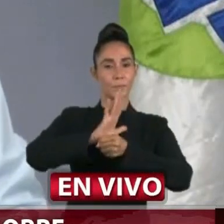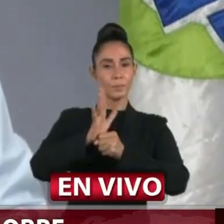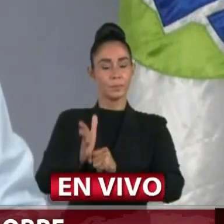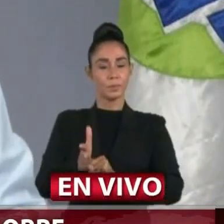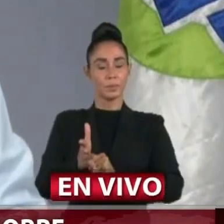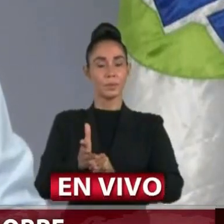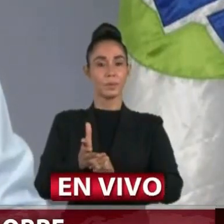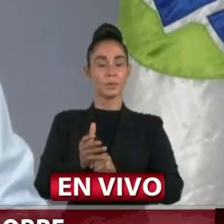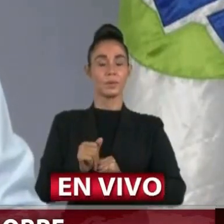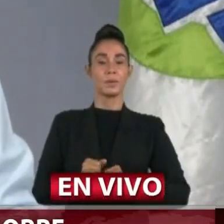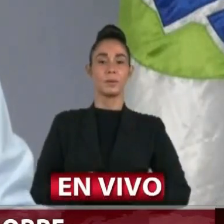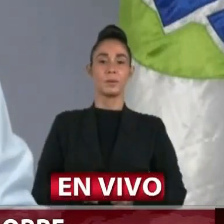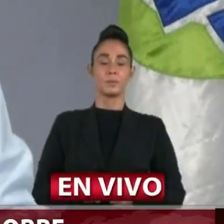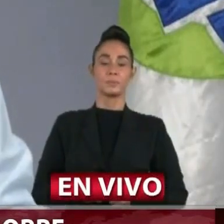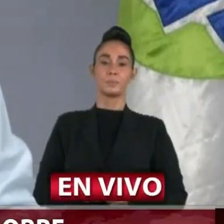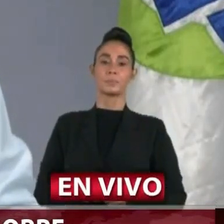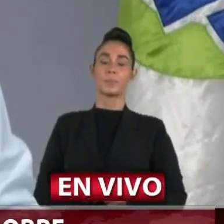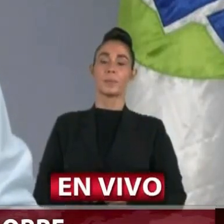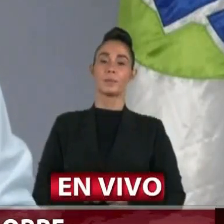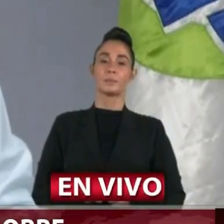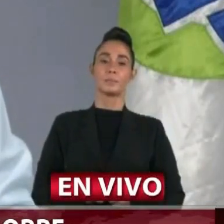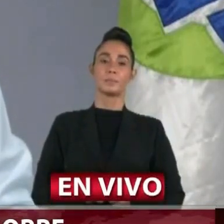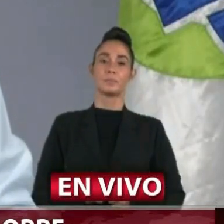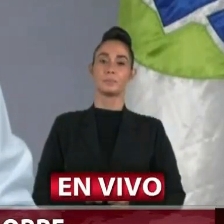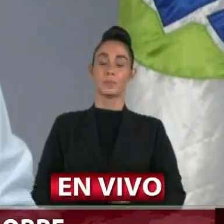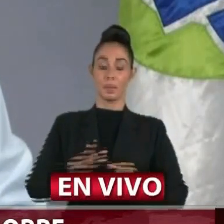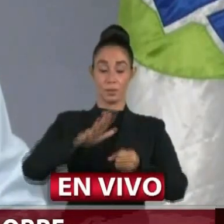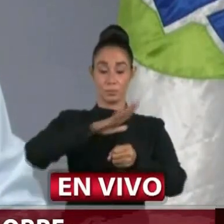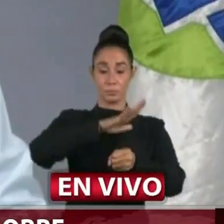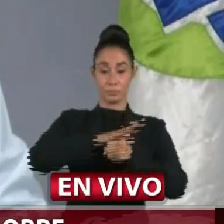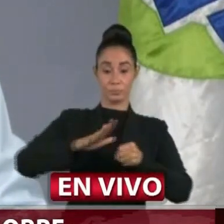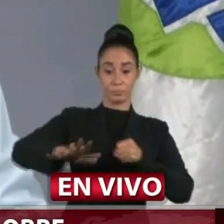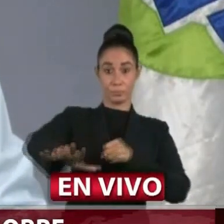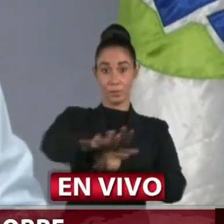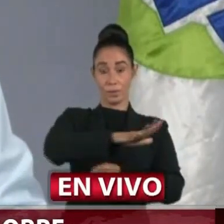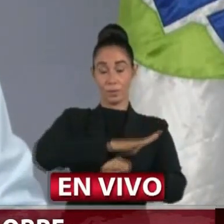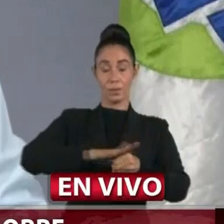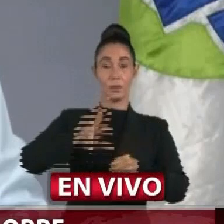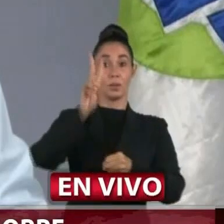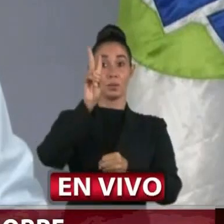es de un total de